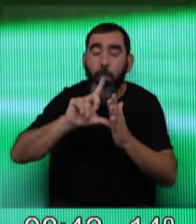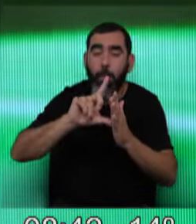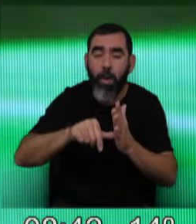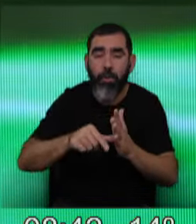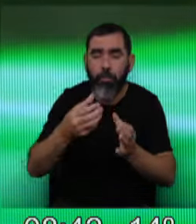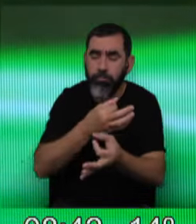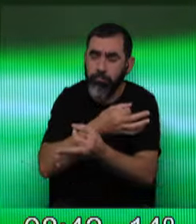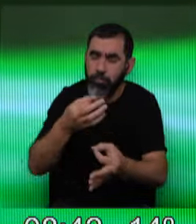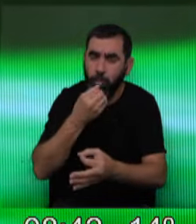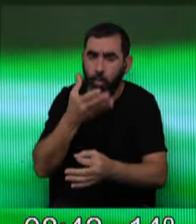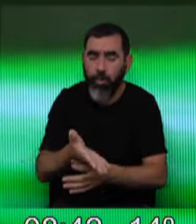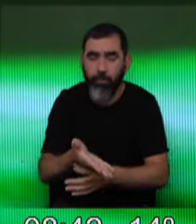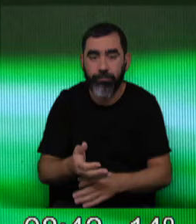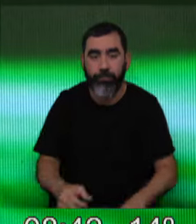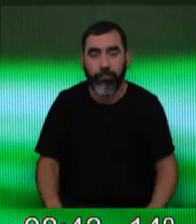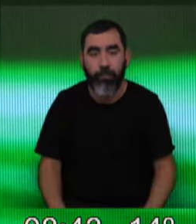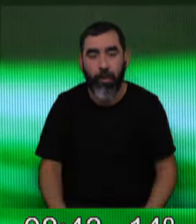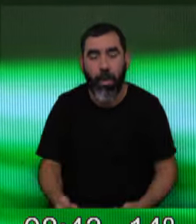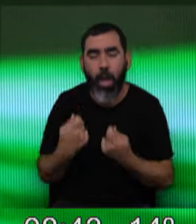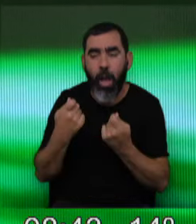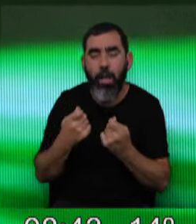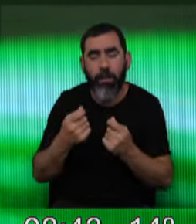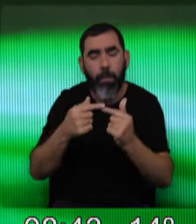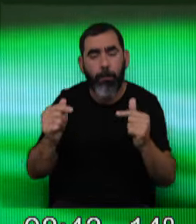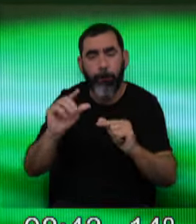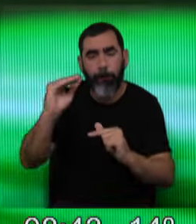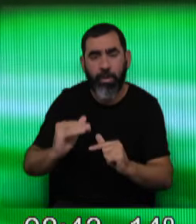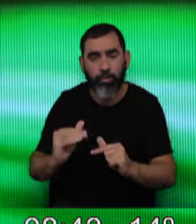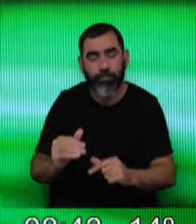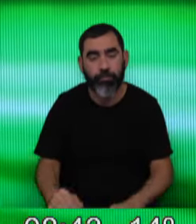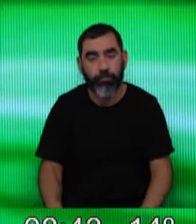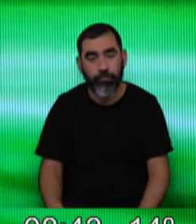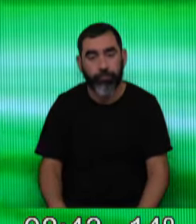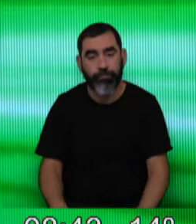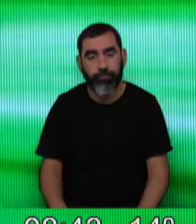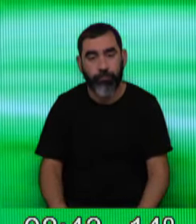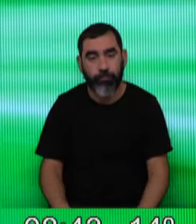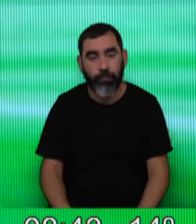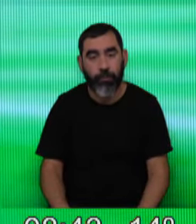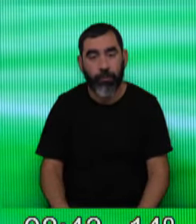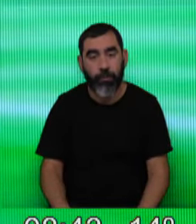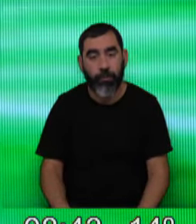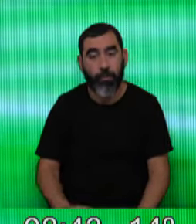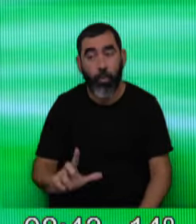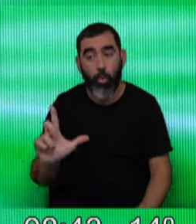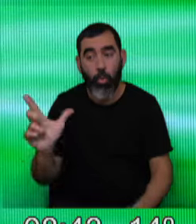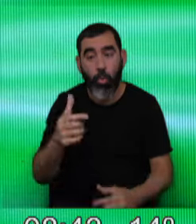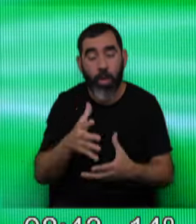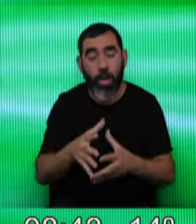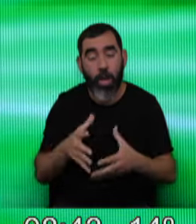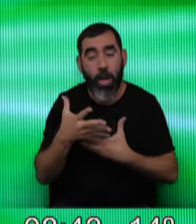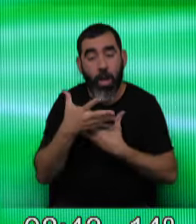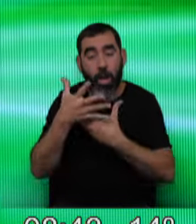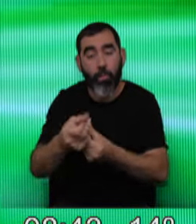es muy eficaz y se gasta mucho menos material. Además de eso, no hay apoyo de las canastas de la intendencia con eso, con